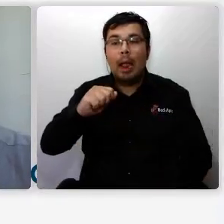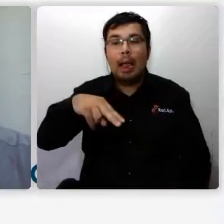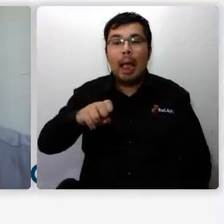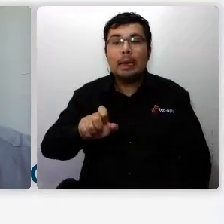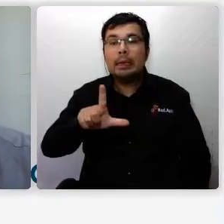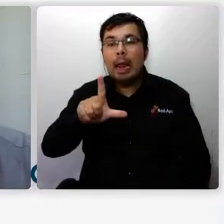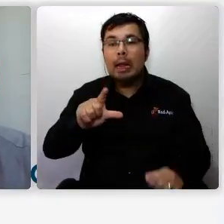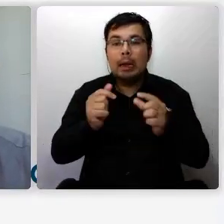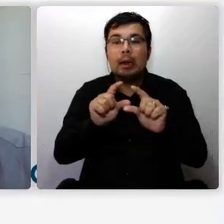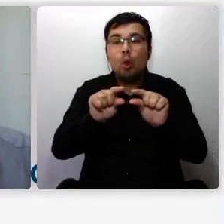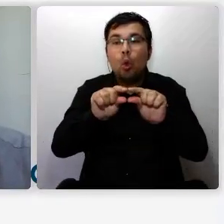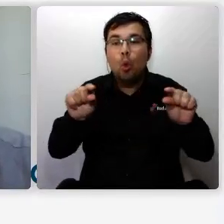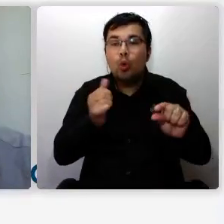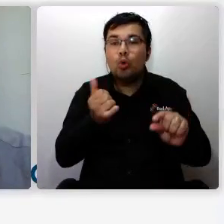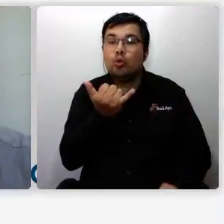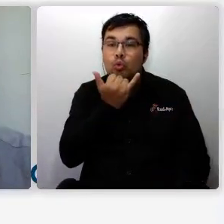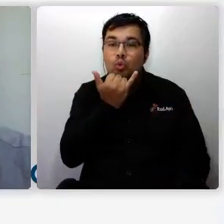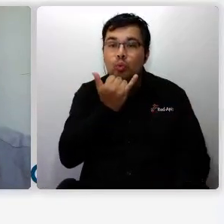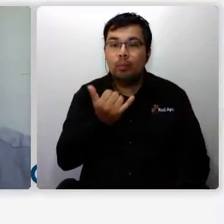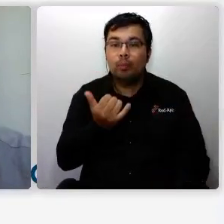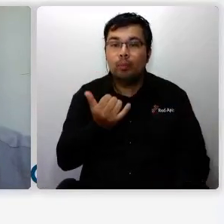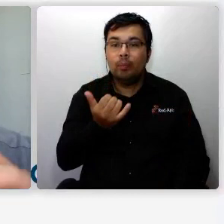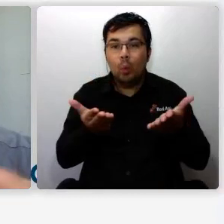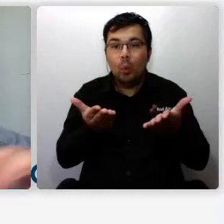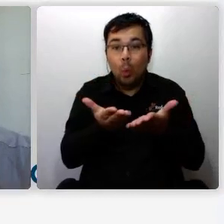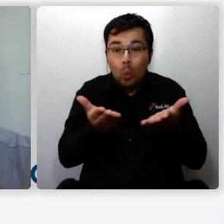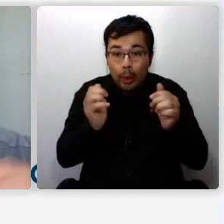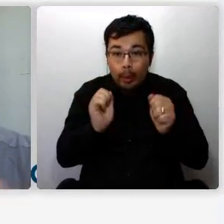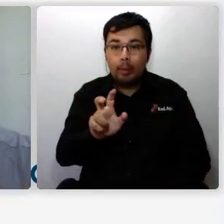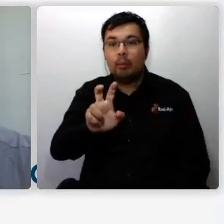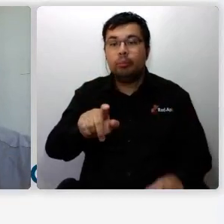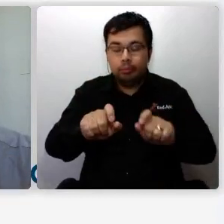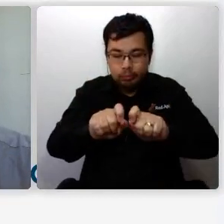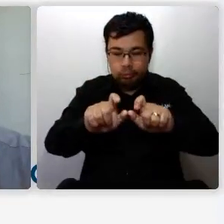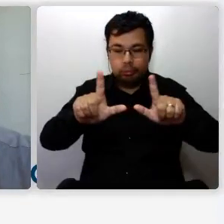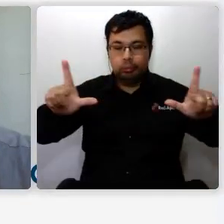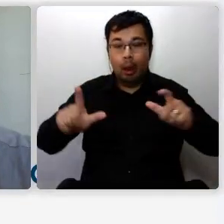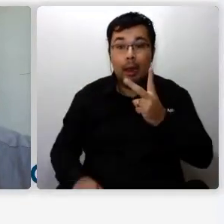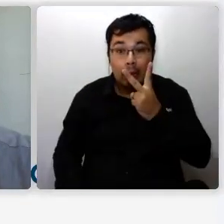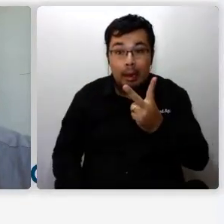su vida, van a poder verlo desde el punto de vista de generar esta instancia de